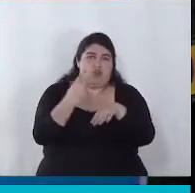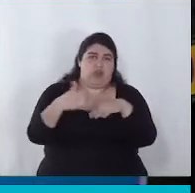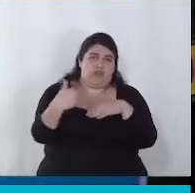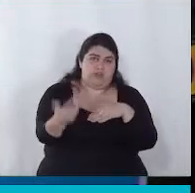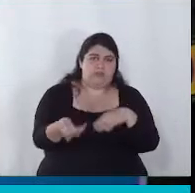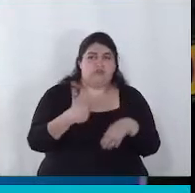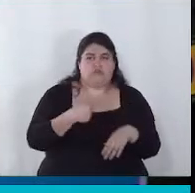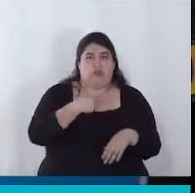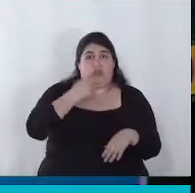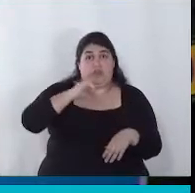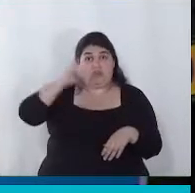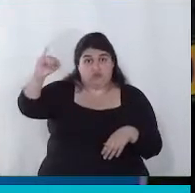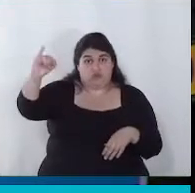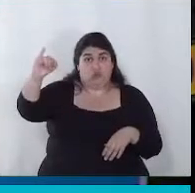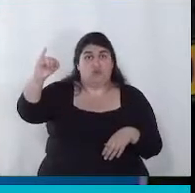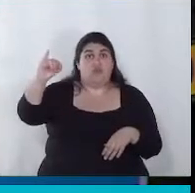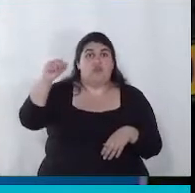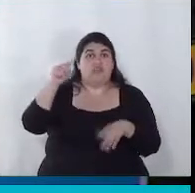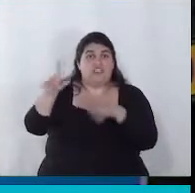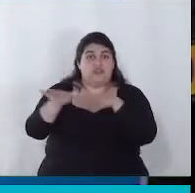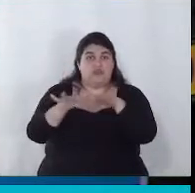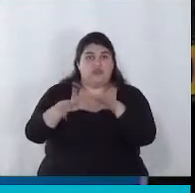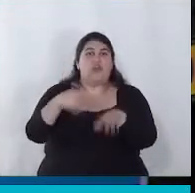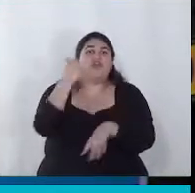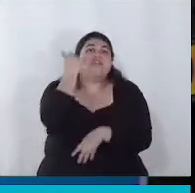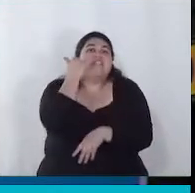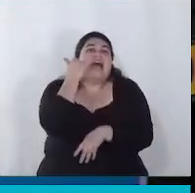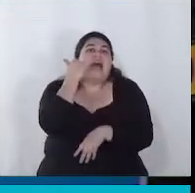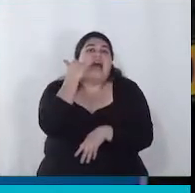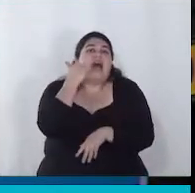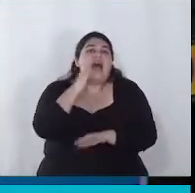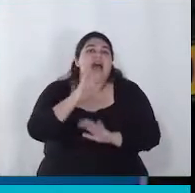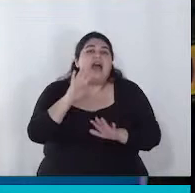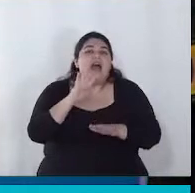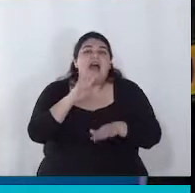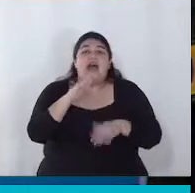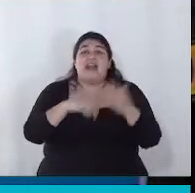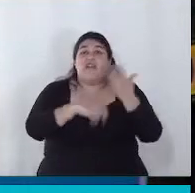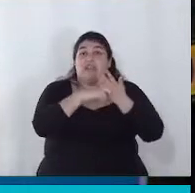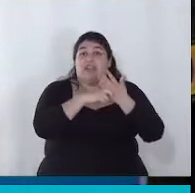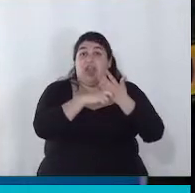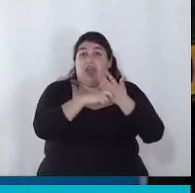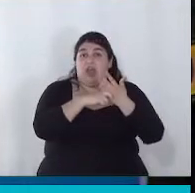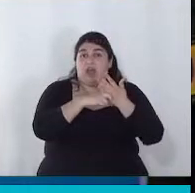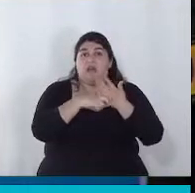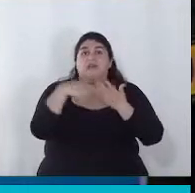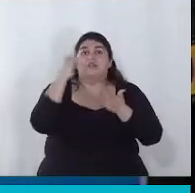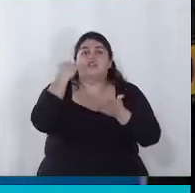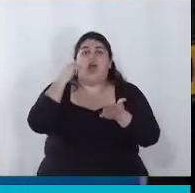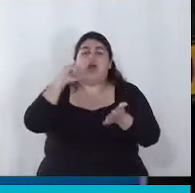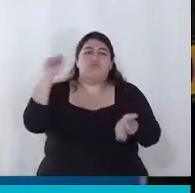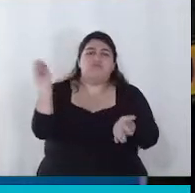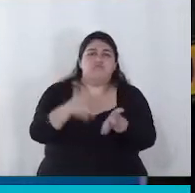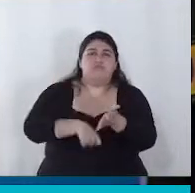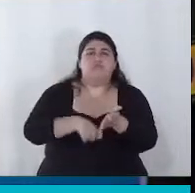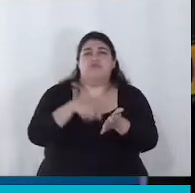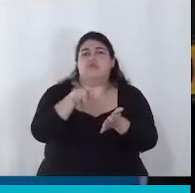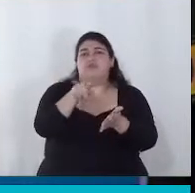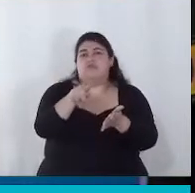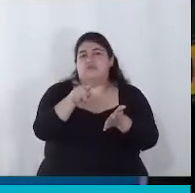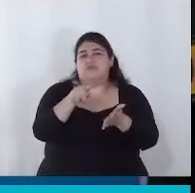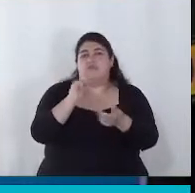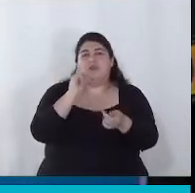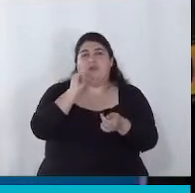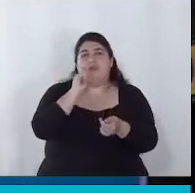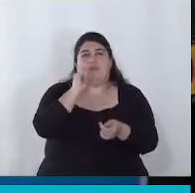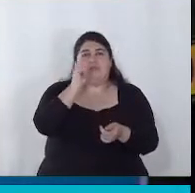hecho ya habían dejado a la doctora leila aguilar que a la fiscal legalmente hacen al turno habían puesto al